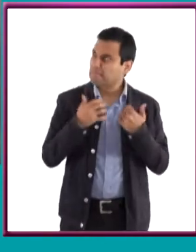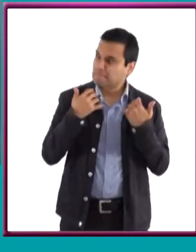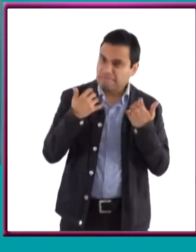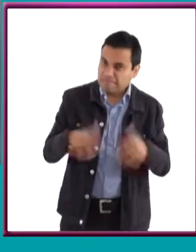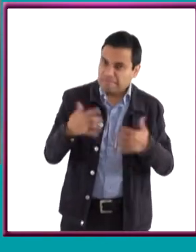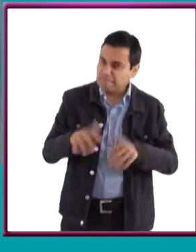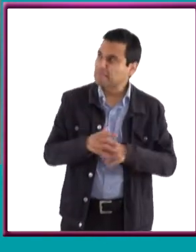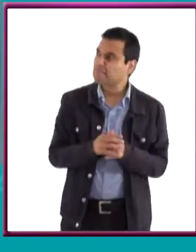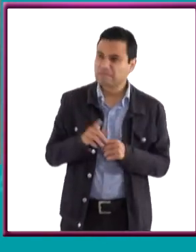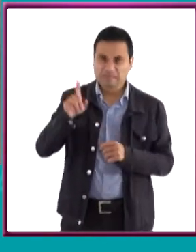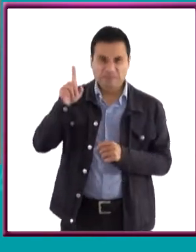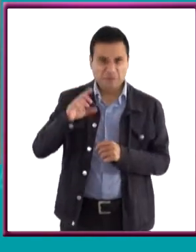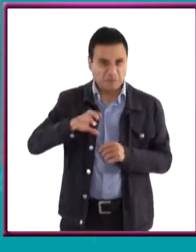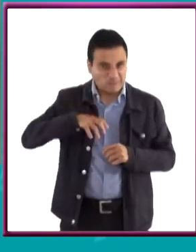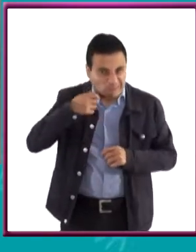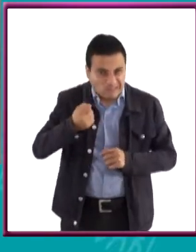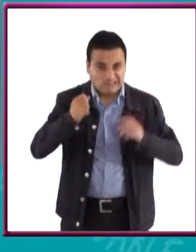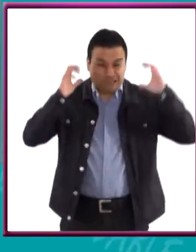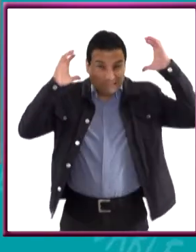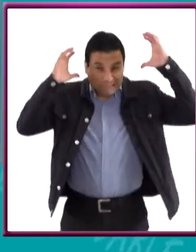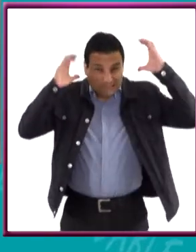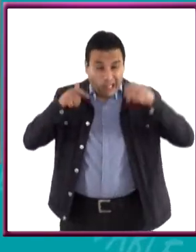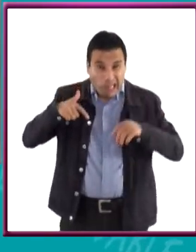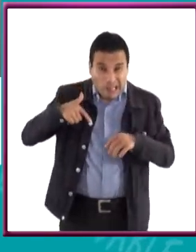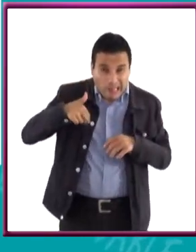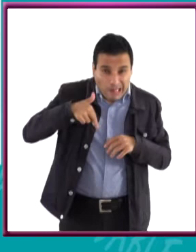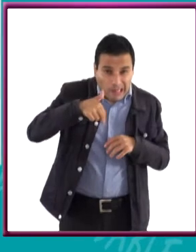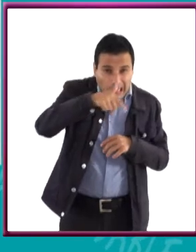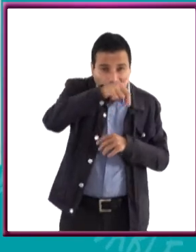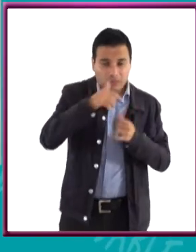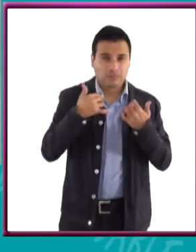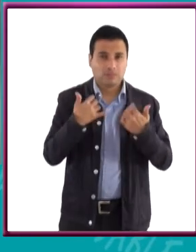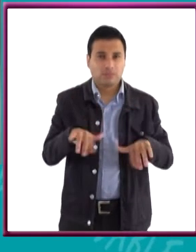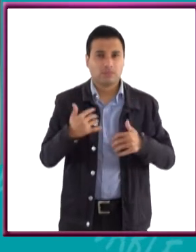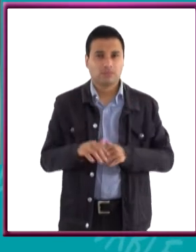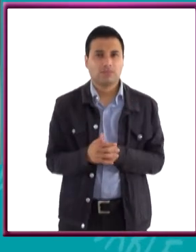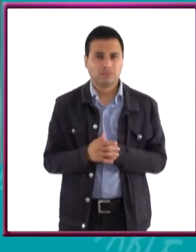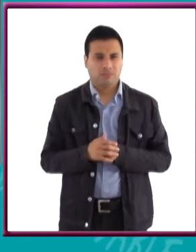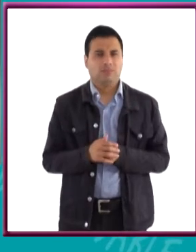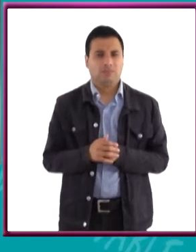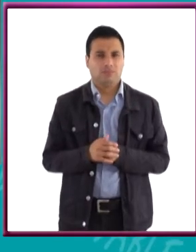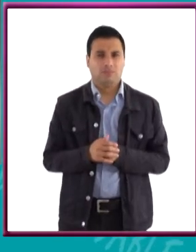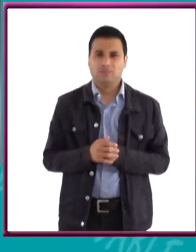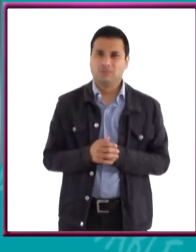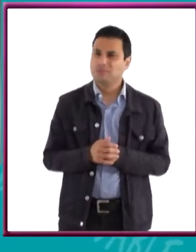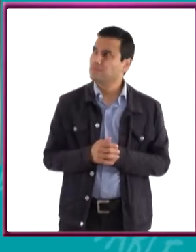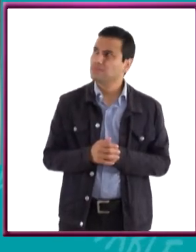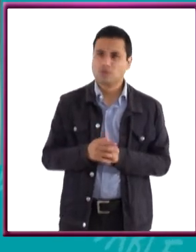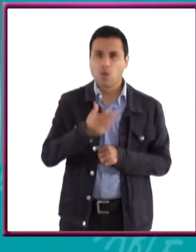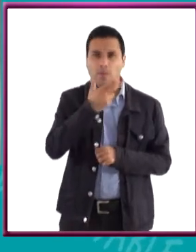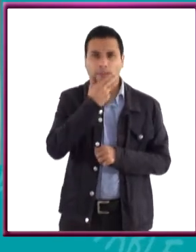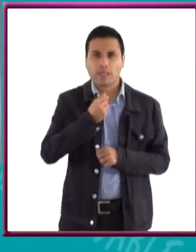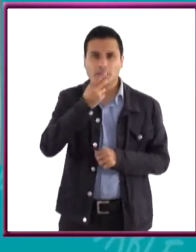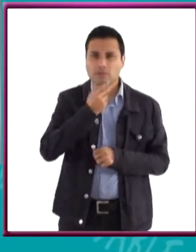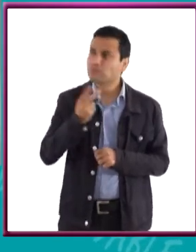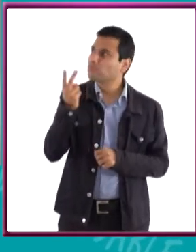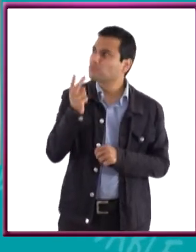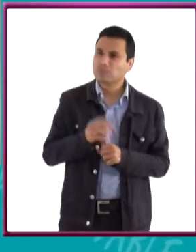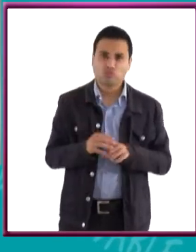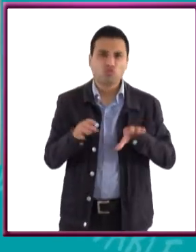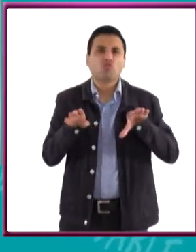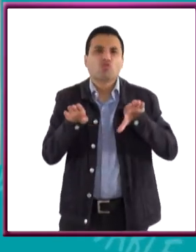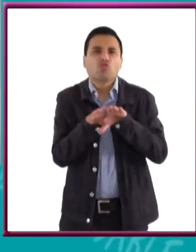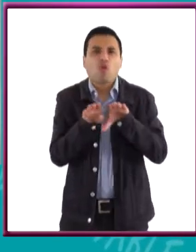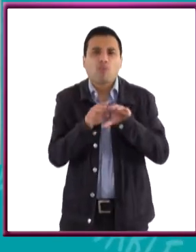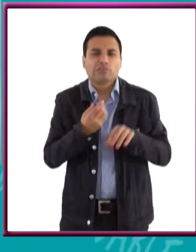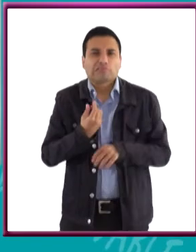esfuerzo que se necesita para caminar cargando esa jaula tan pesada? ¿Cómo crees que estos hombres equilibran su peso